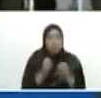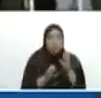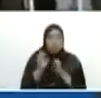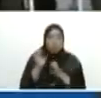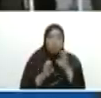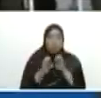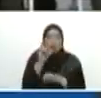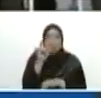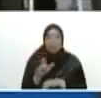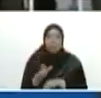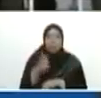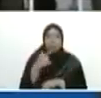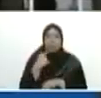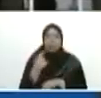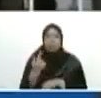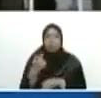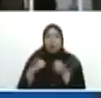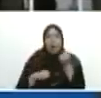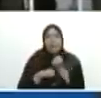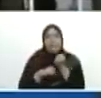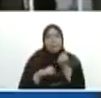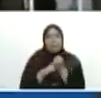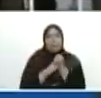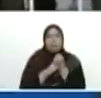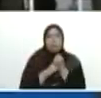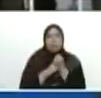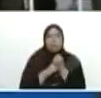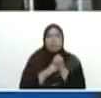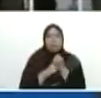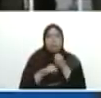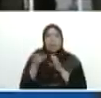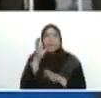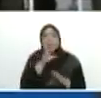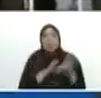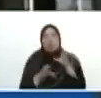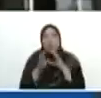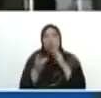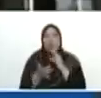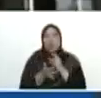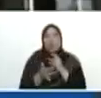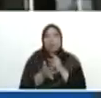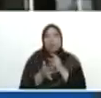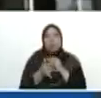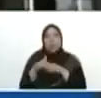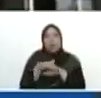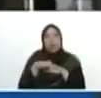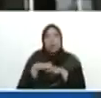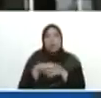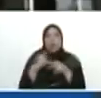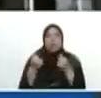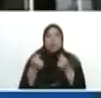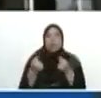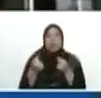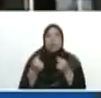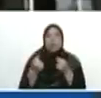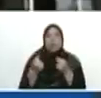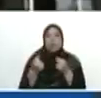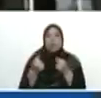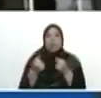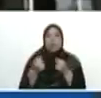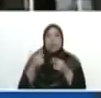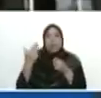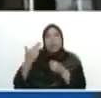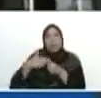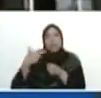personalmente con el apoyo de los científicos de los técnicos de los ministros de ecosocialismo de